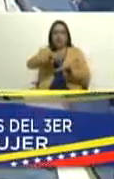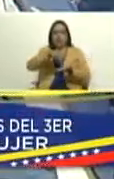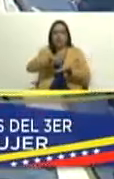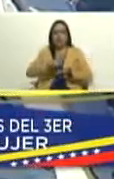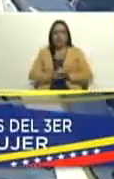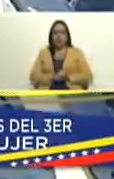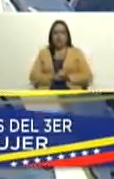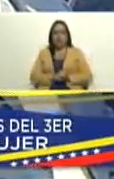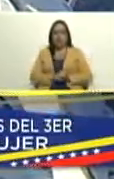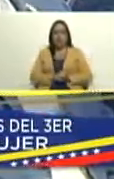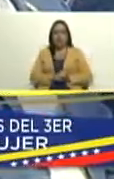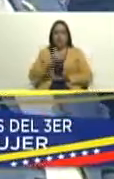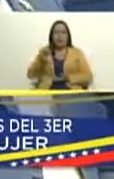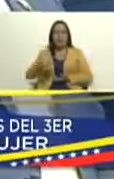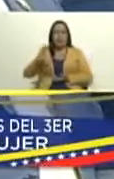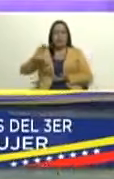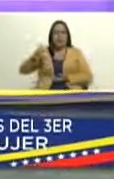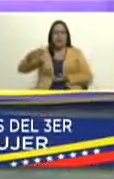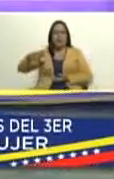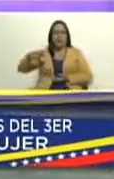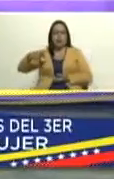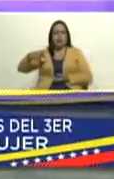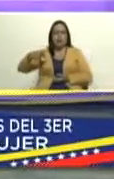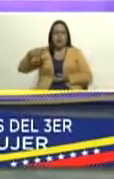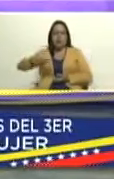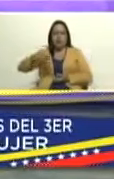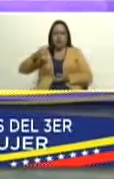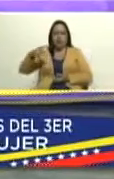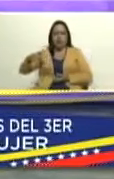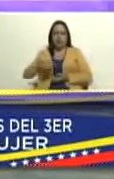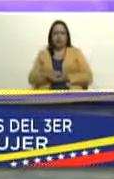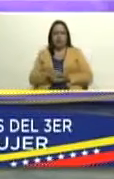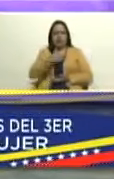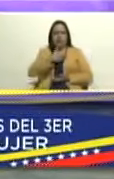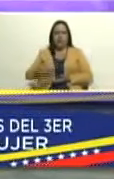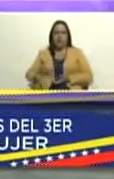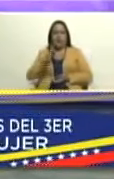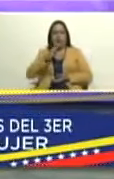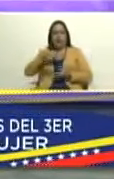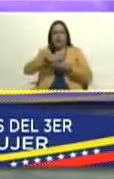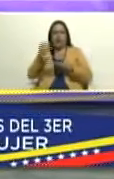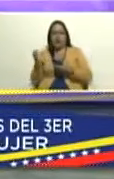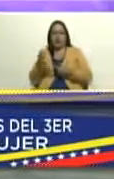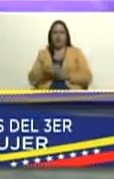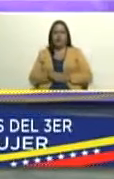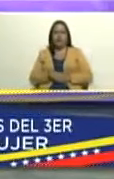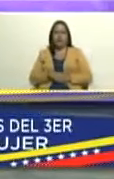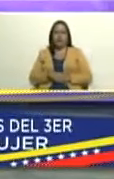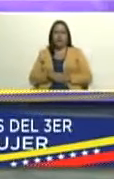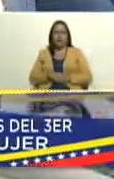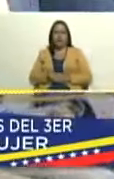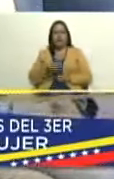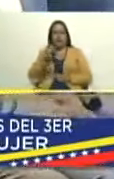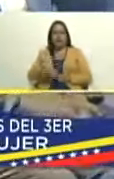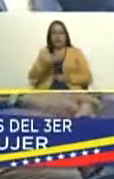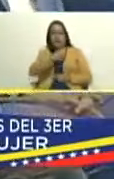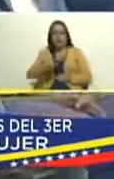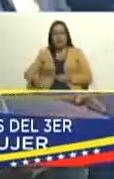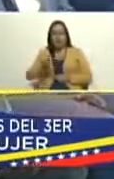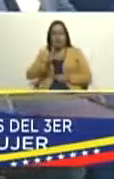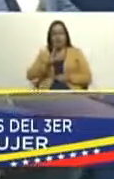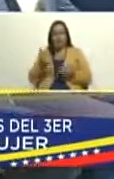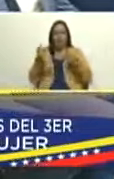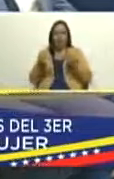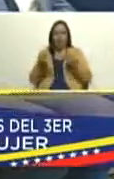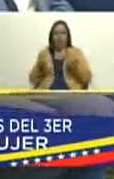a Carlos Chop, presidente del Banco Exterior, a Diego Ricol, presidente del Banco Activo, a